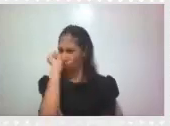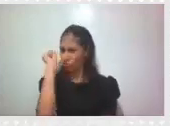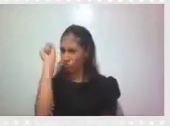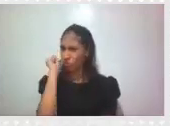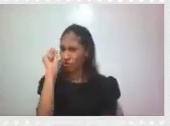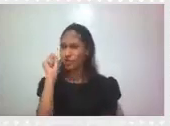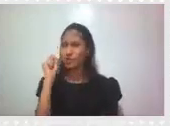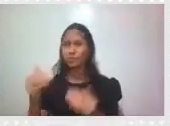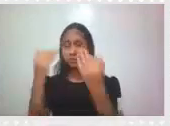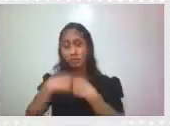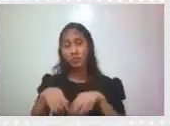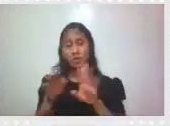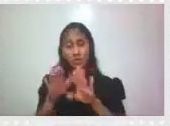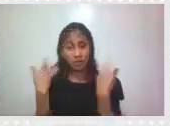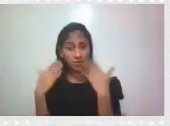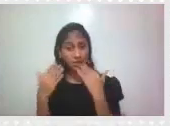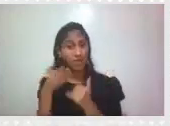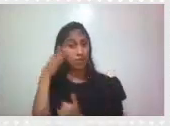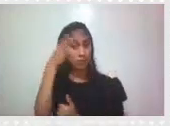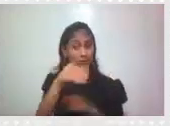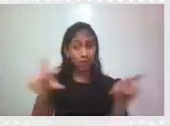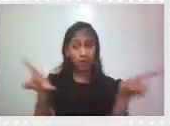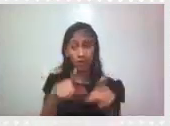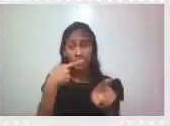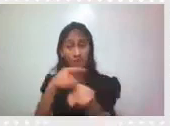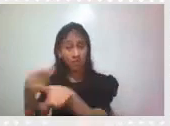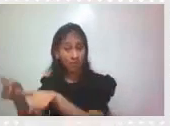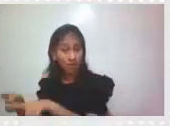en Apurímac, Puno,